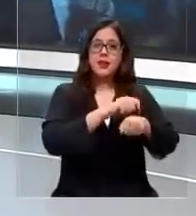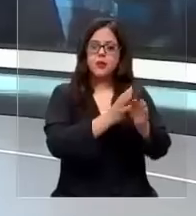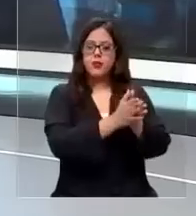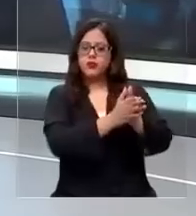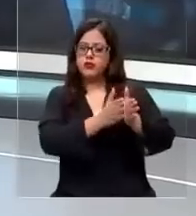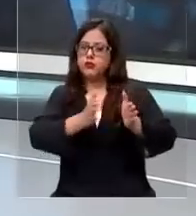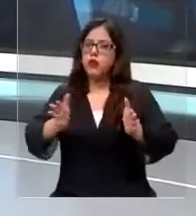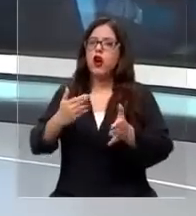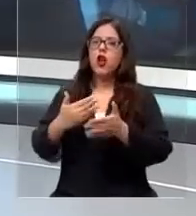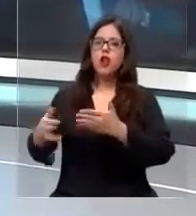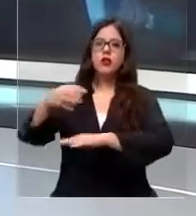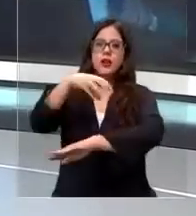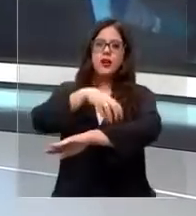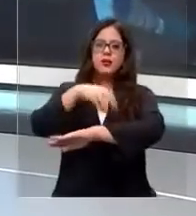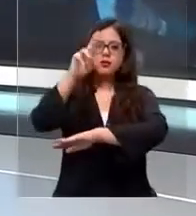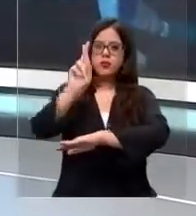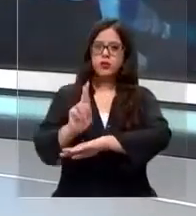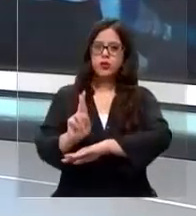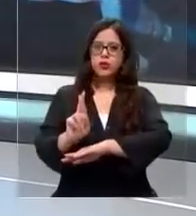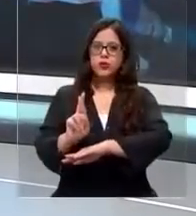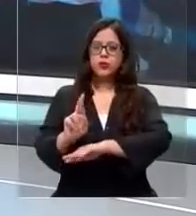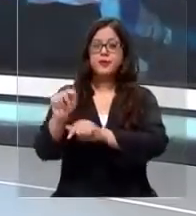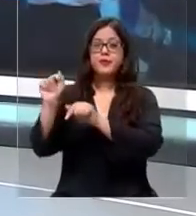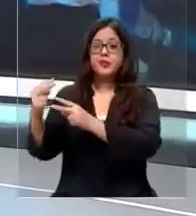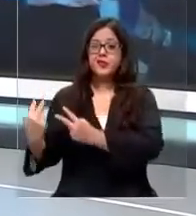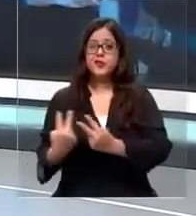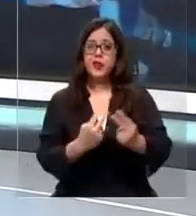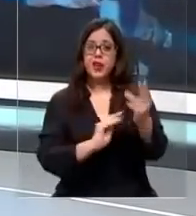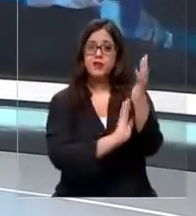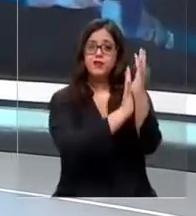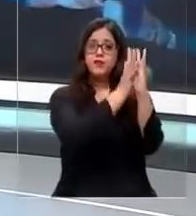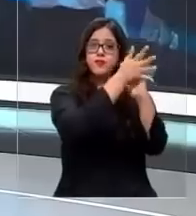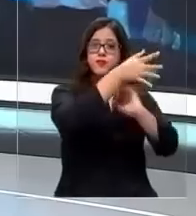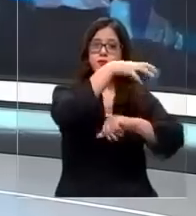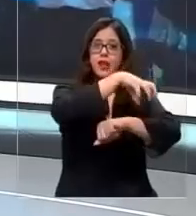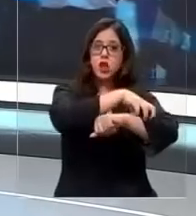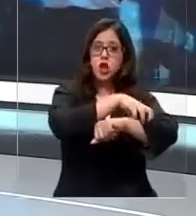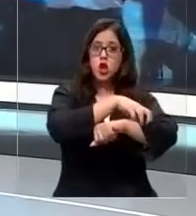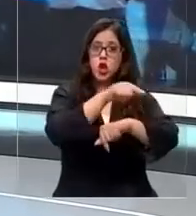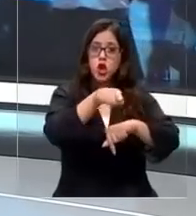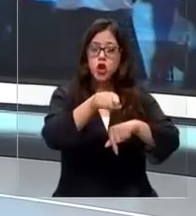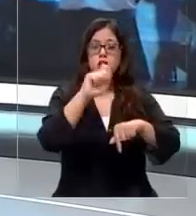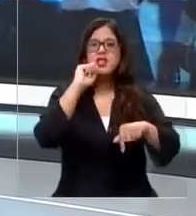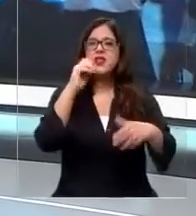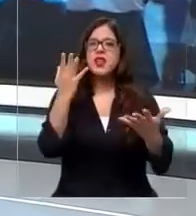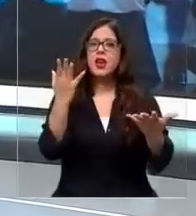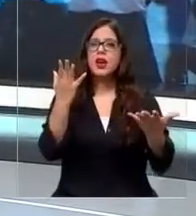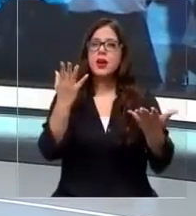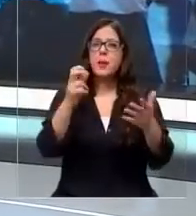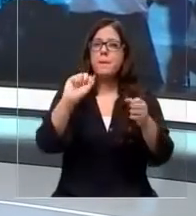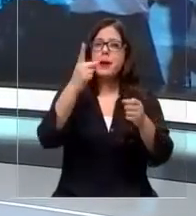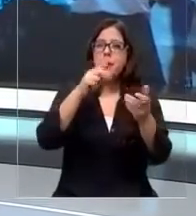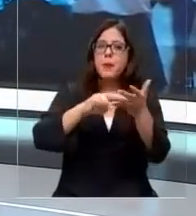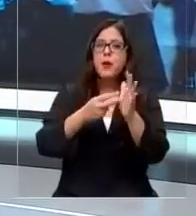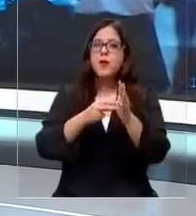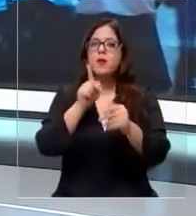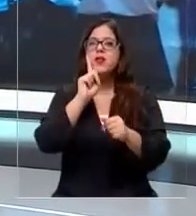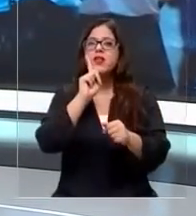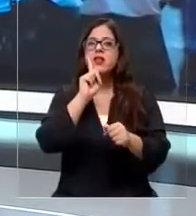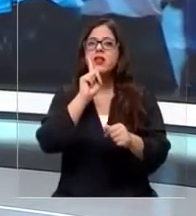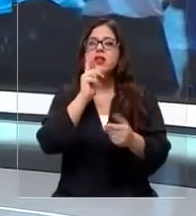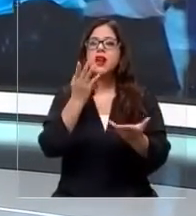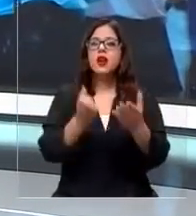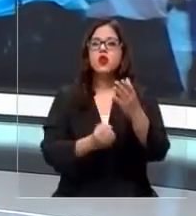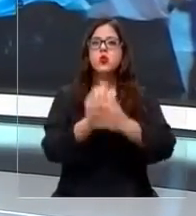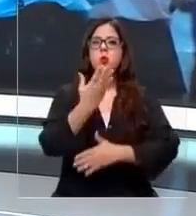en la llamada macro zona sur. El viaje a la Araucanía se transformó así en el primer traspié que sufrió el debutante